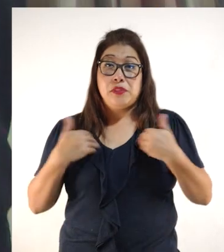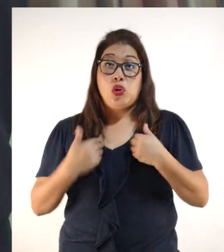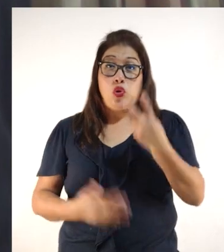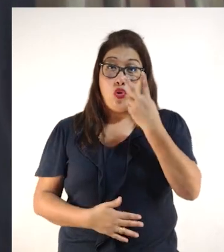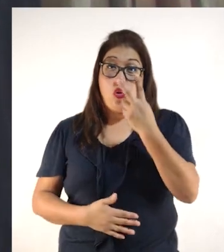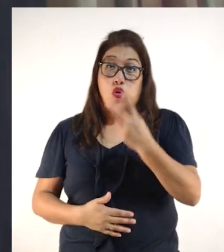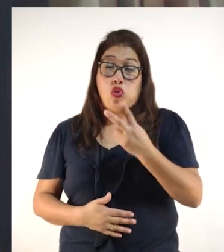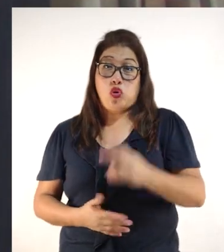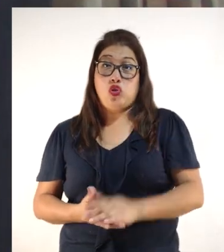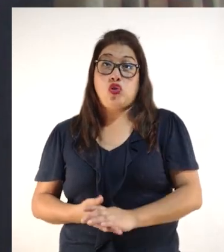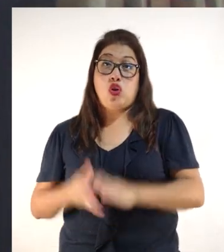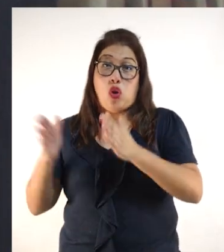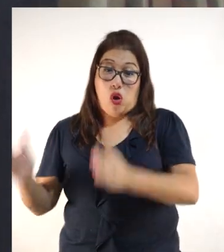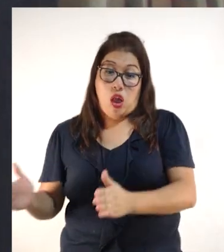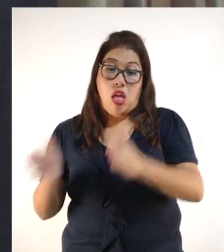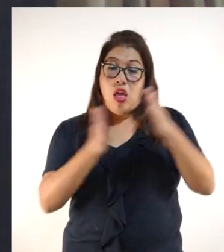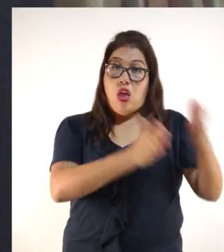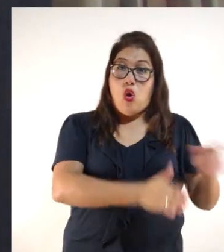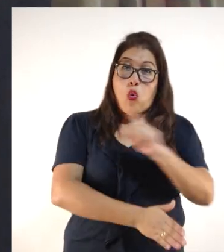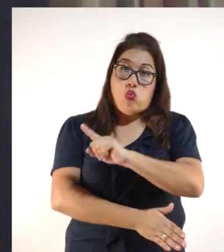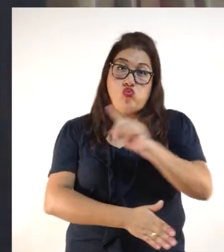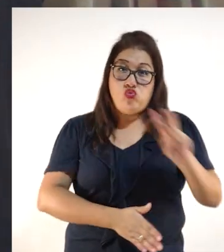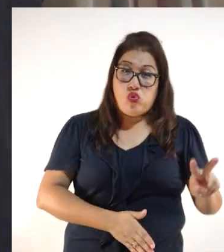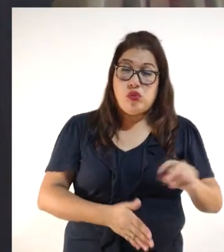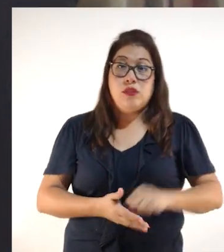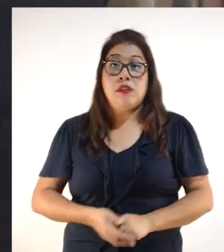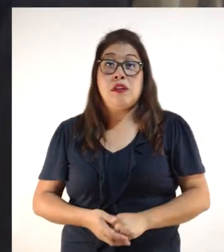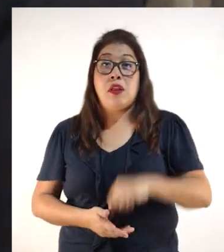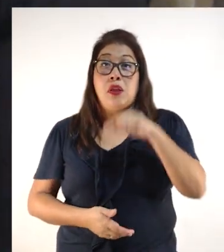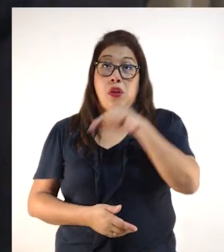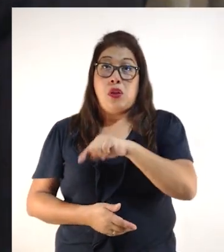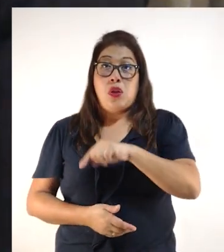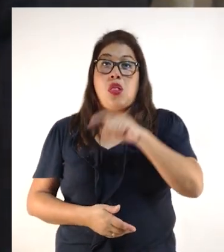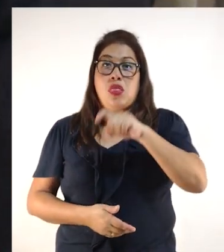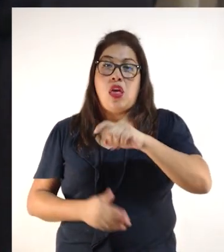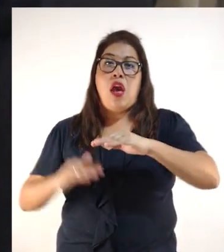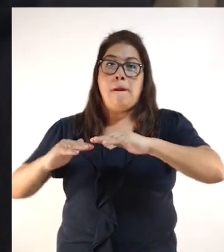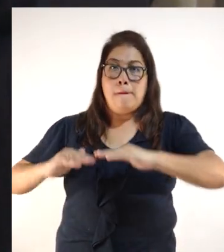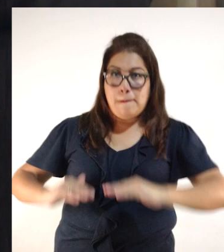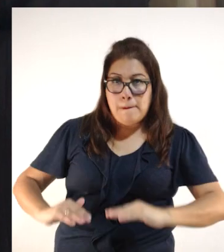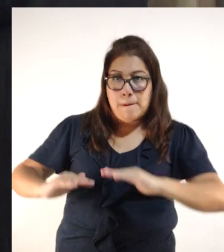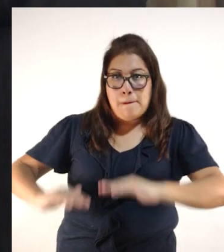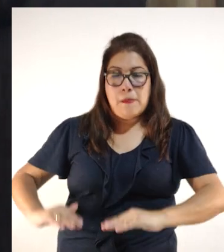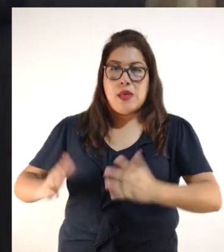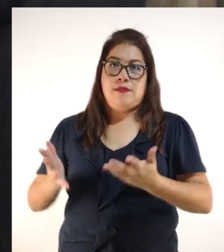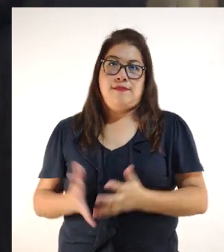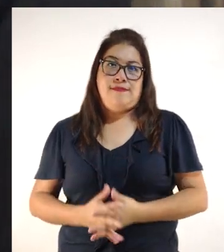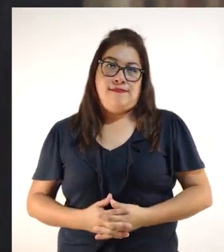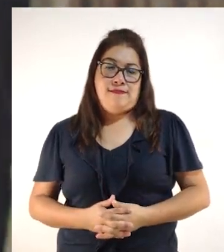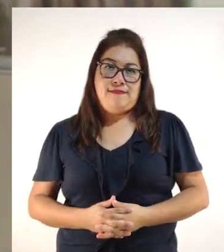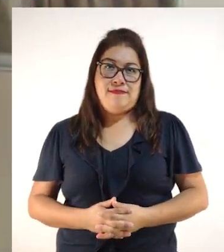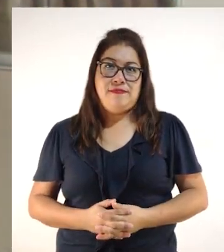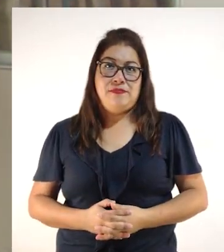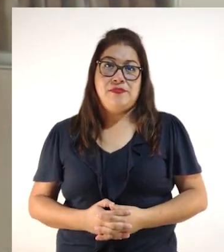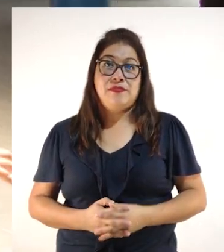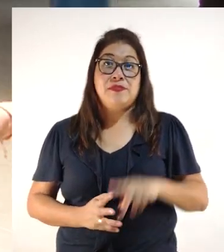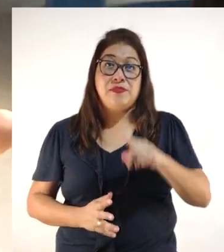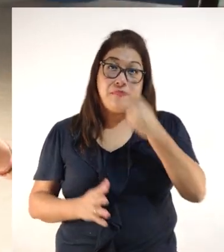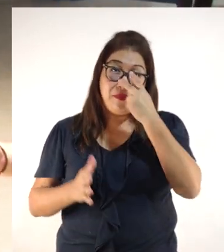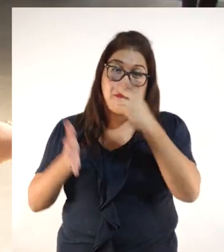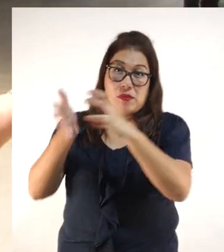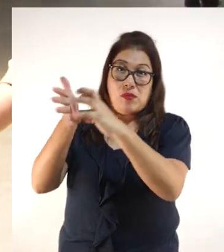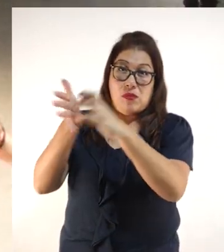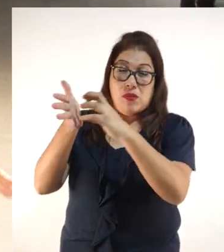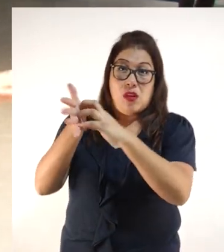Yo tengo dos cajas, o caja 1, caja 2, una de ellas tiene que estar más bajo. ¿Ya?